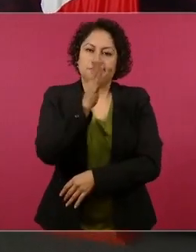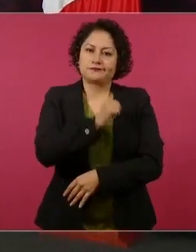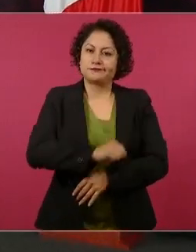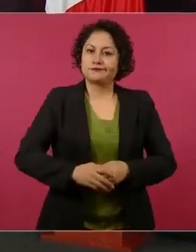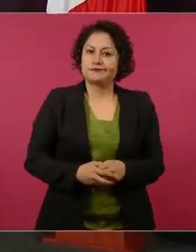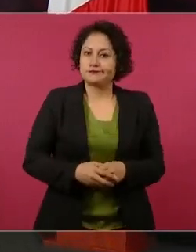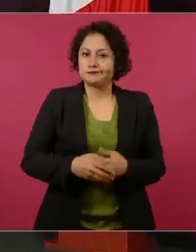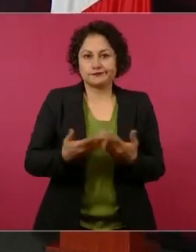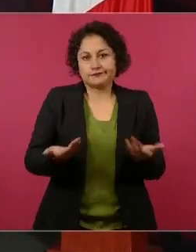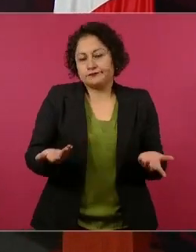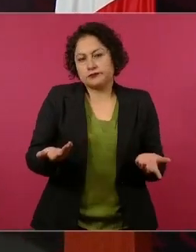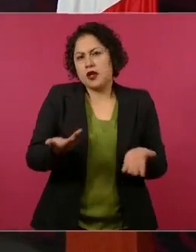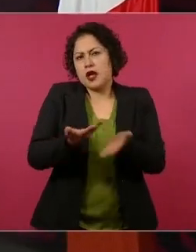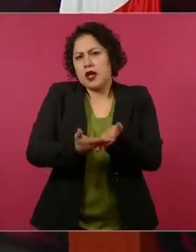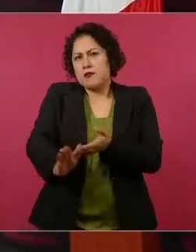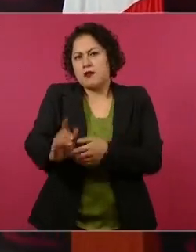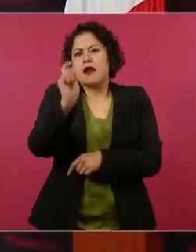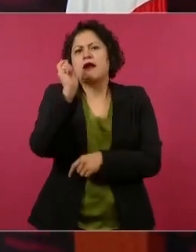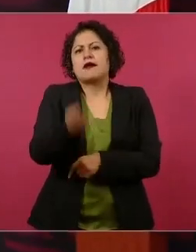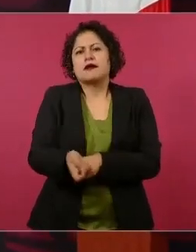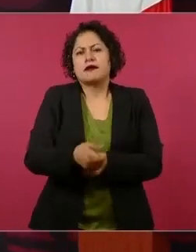Además, no hay lagunas,